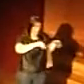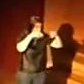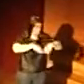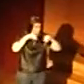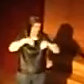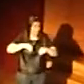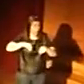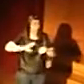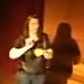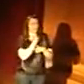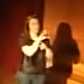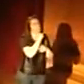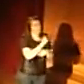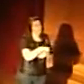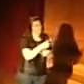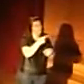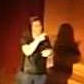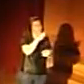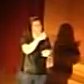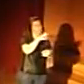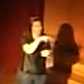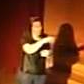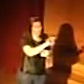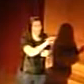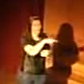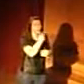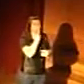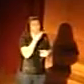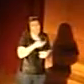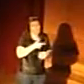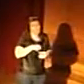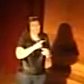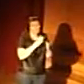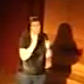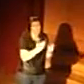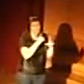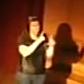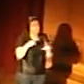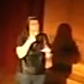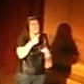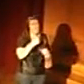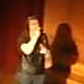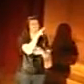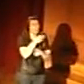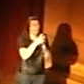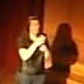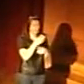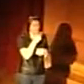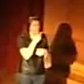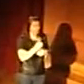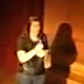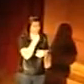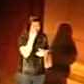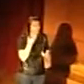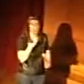fundación Lázaro galdiano hay otro importante eh bloque en el Museo de huesca donde él era originario es decir a Valentín calderera le